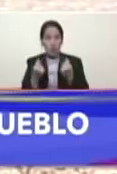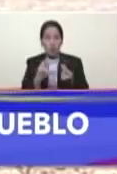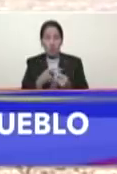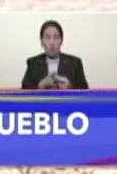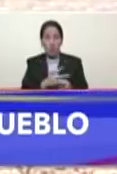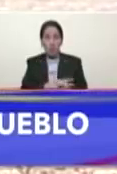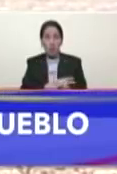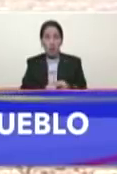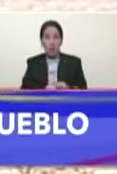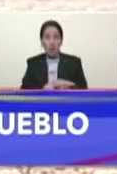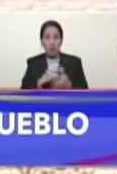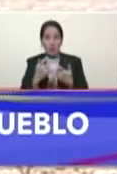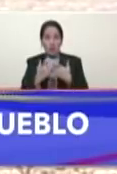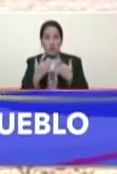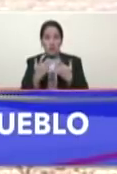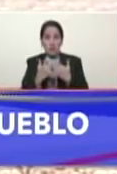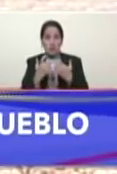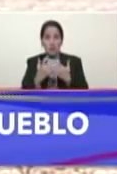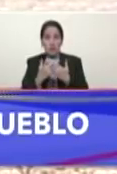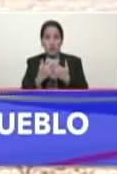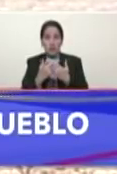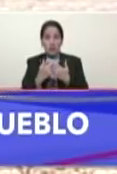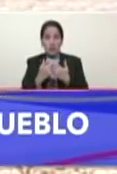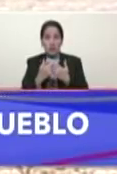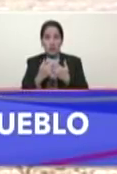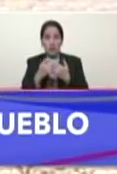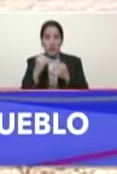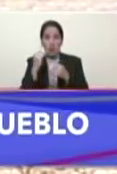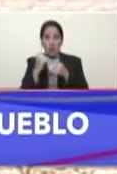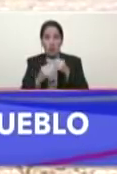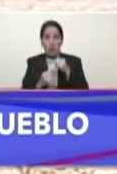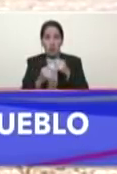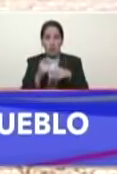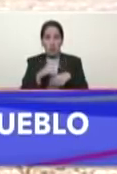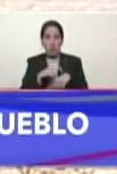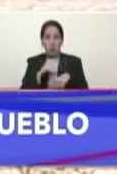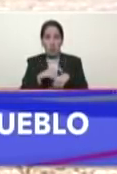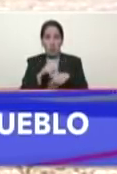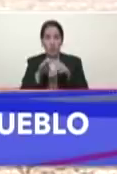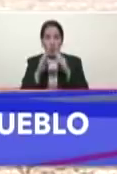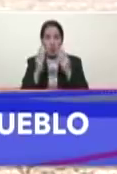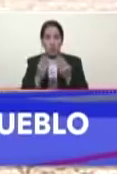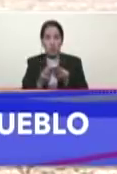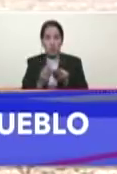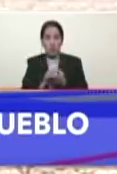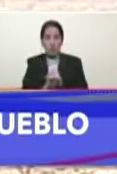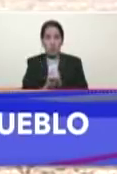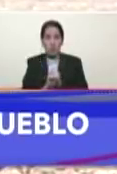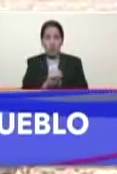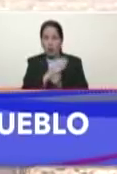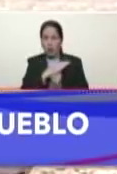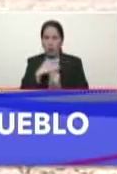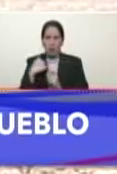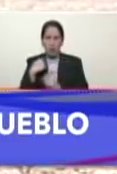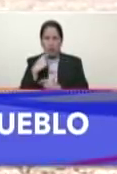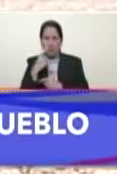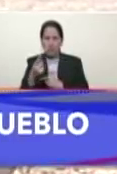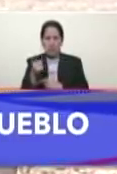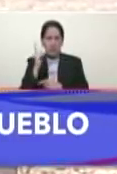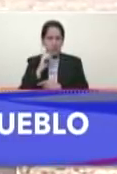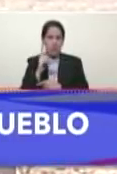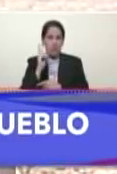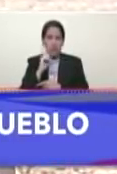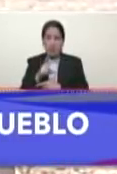conocido en la historia de los últimos tiempos en el mundo. No quiero exagerar, no